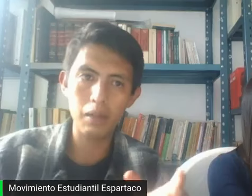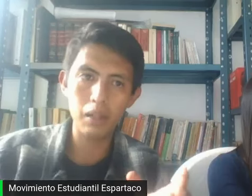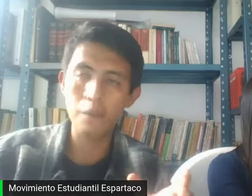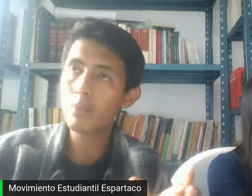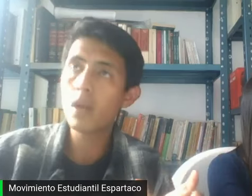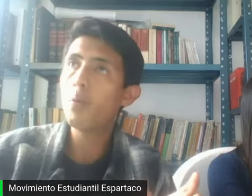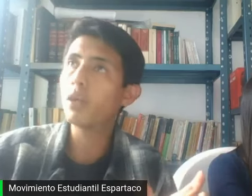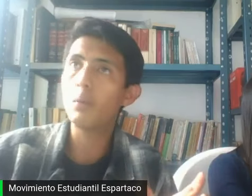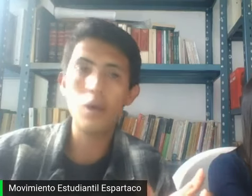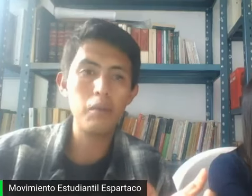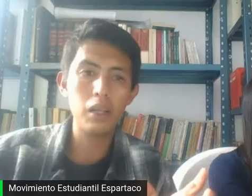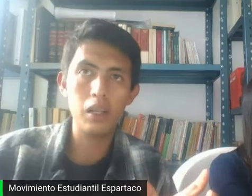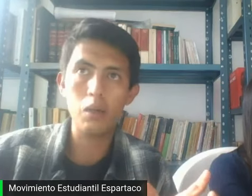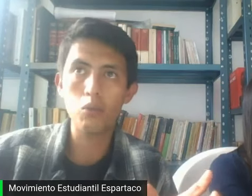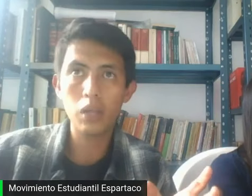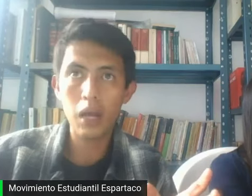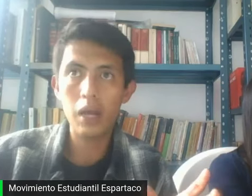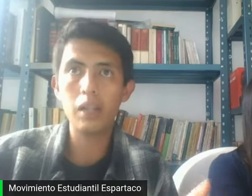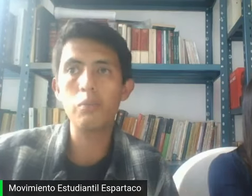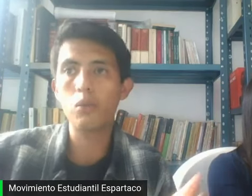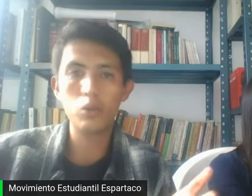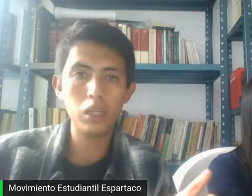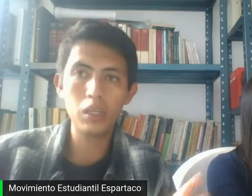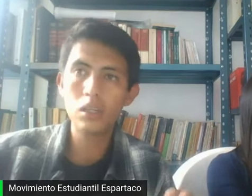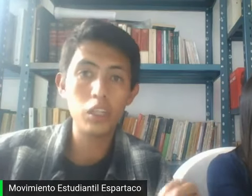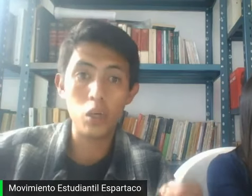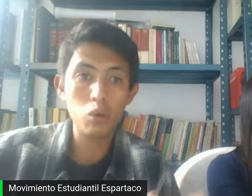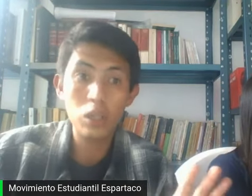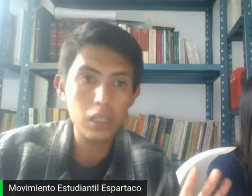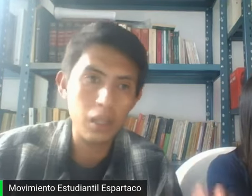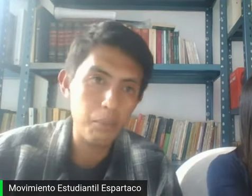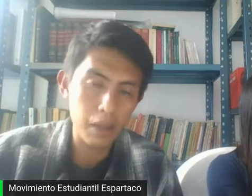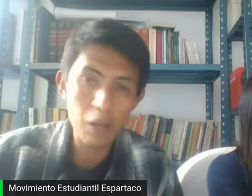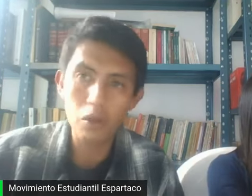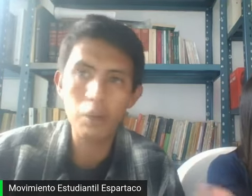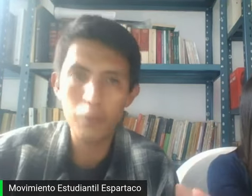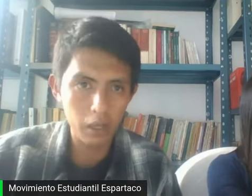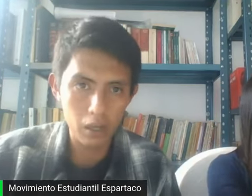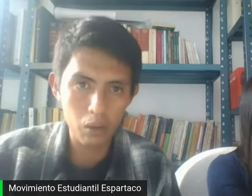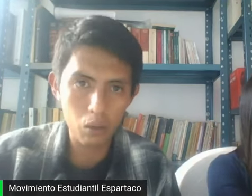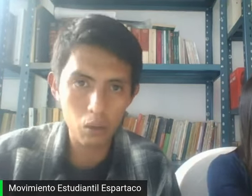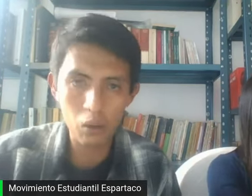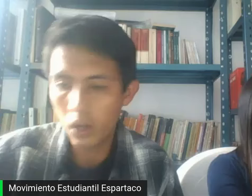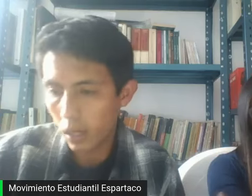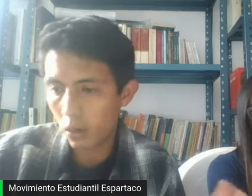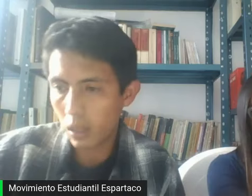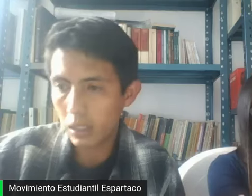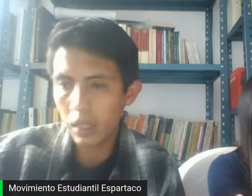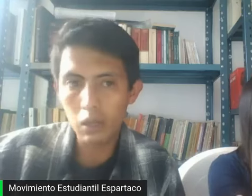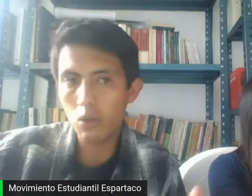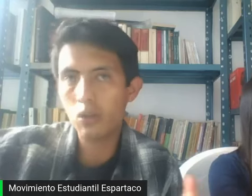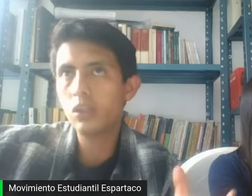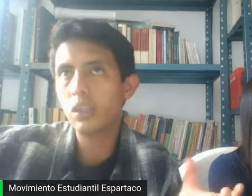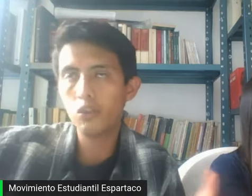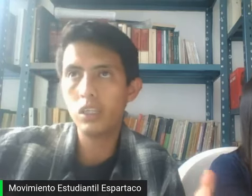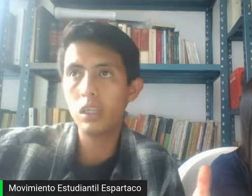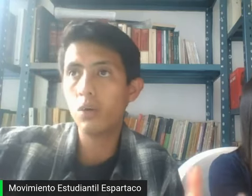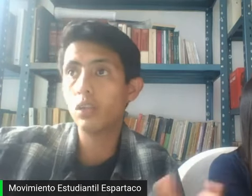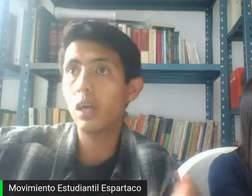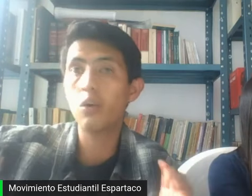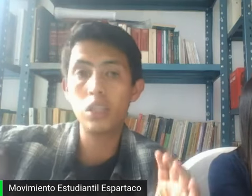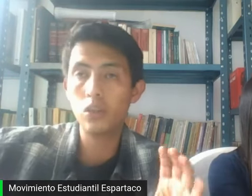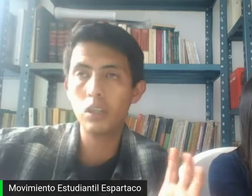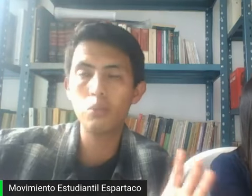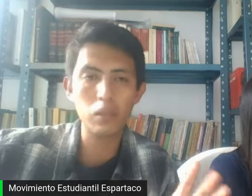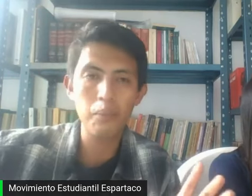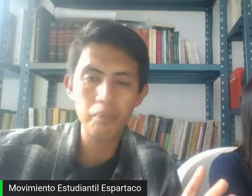que se aviente pues el problema de buscar, de producir, incluso hasta de perder, porque puede que lo que extraiga no sea suficiente o